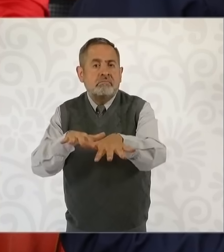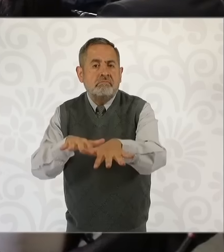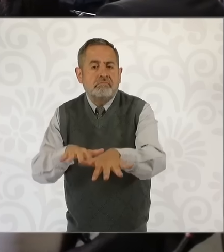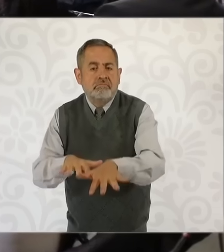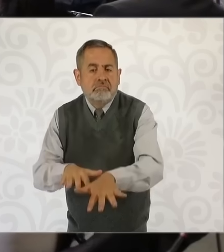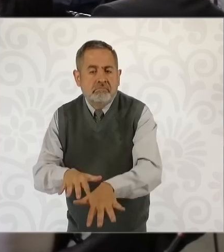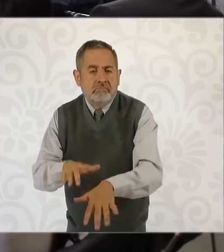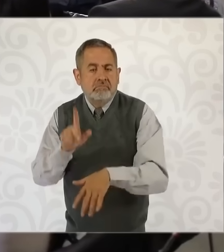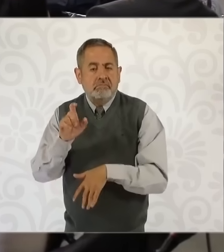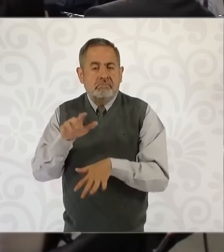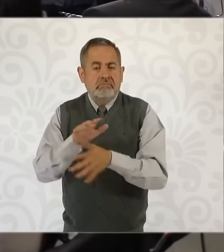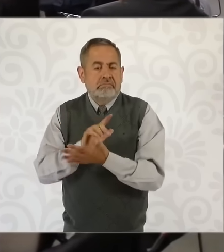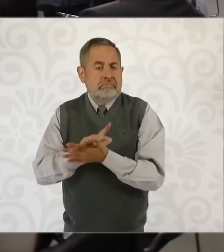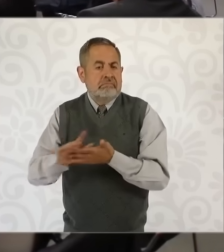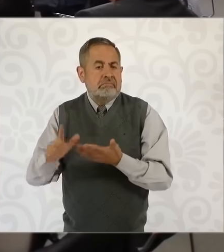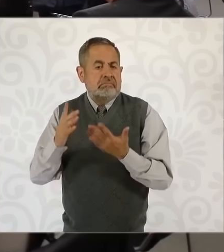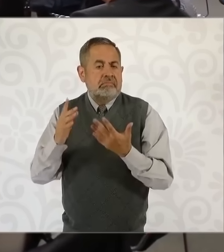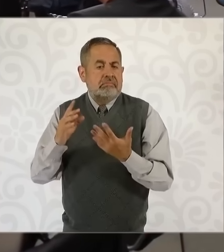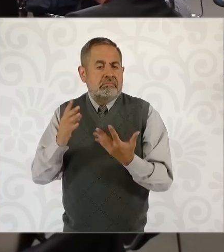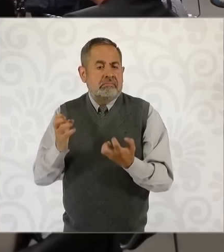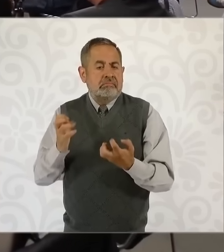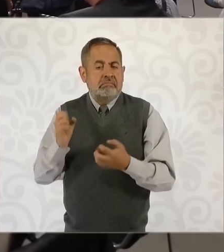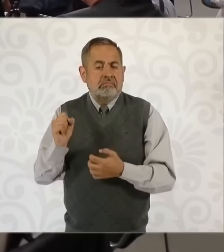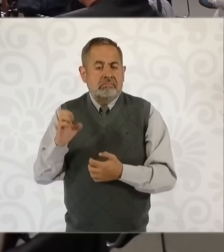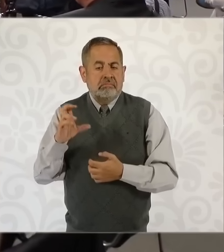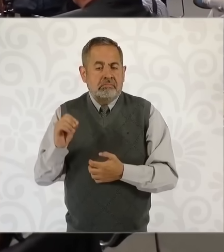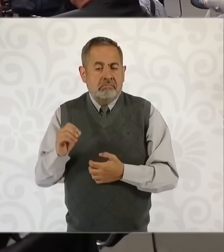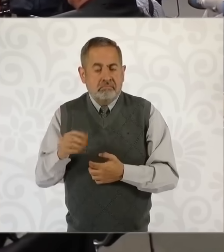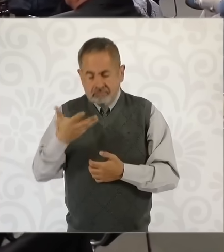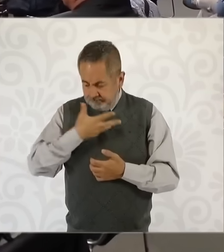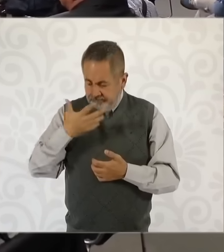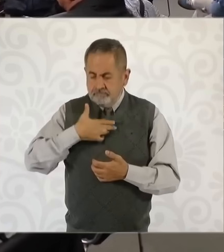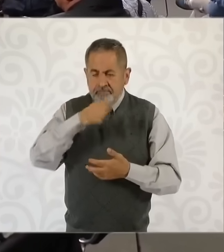Y tengo la lista de todos los